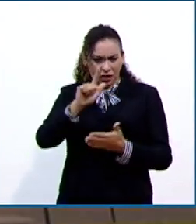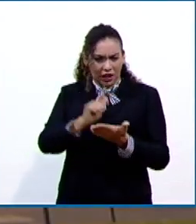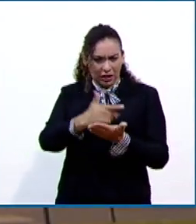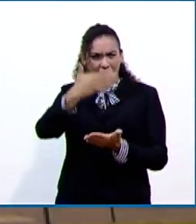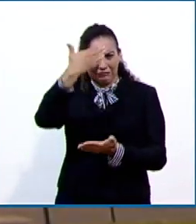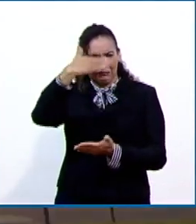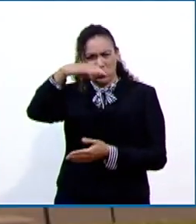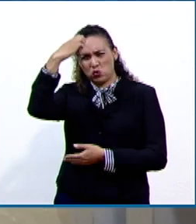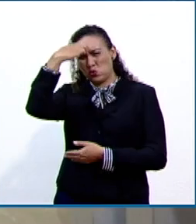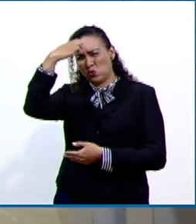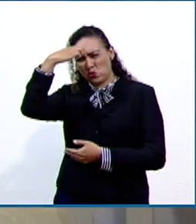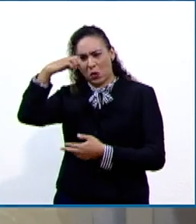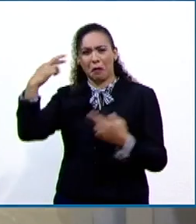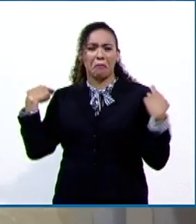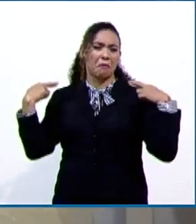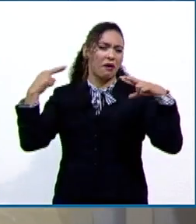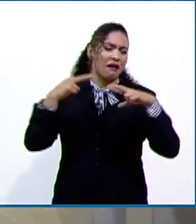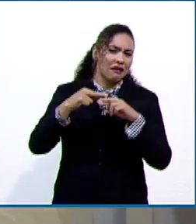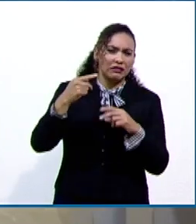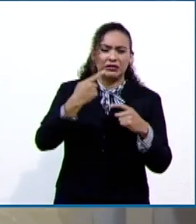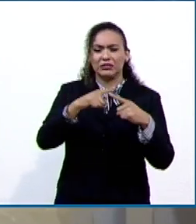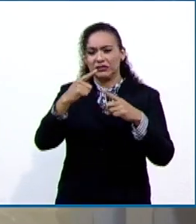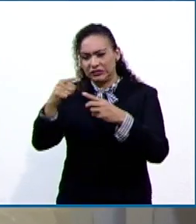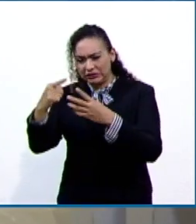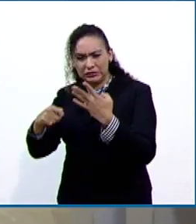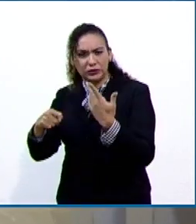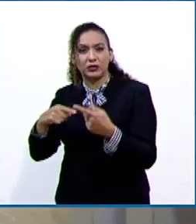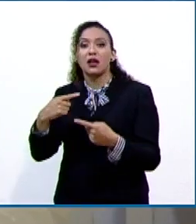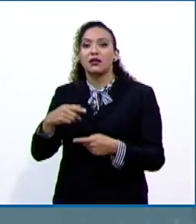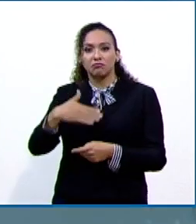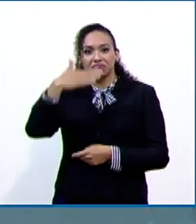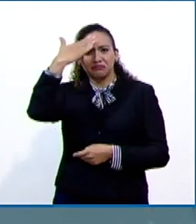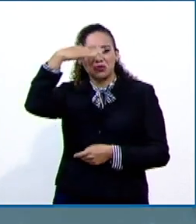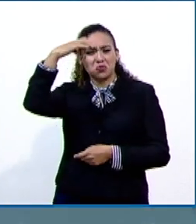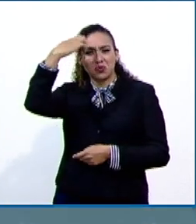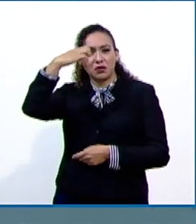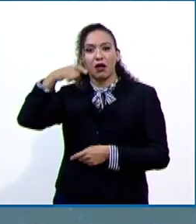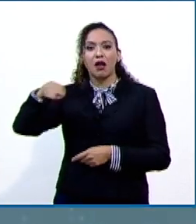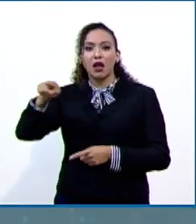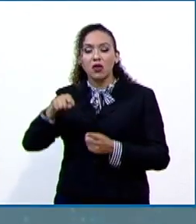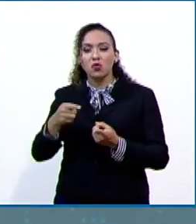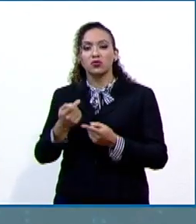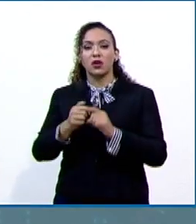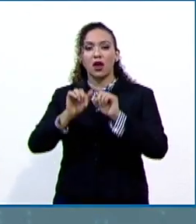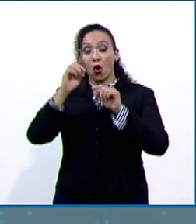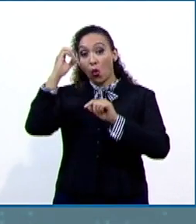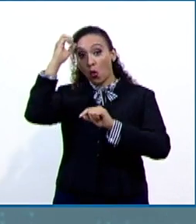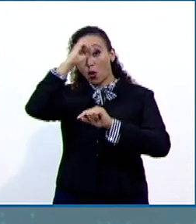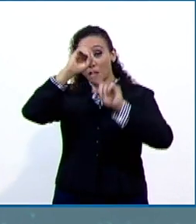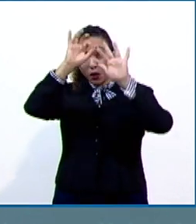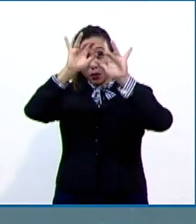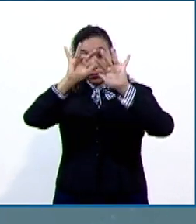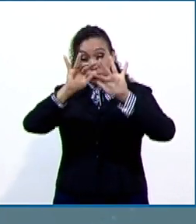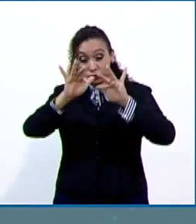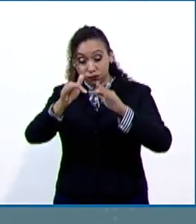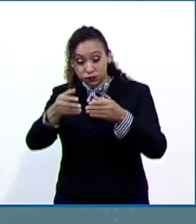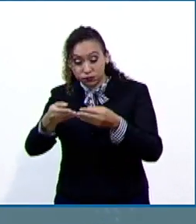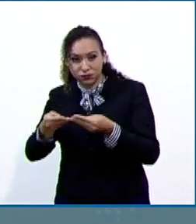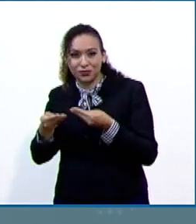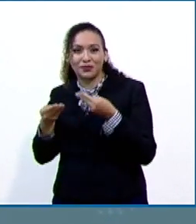Constitucional Comparado y otras áreas de todo el mundo presentaron un amicus curiae relacionado con la